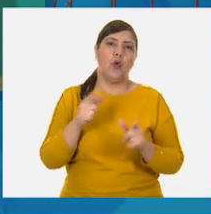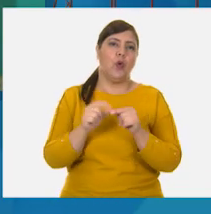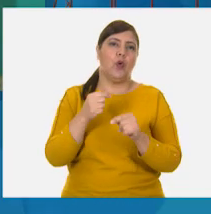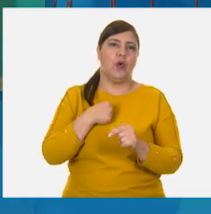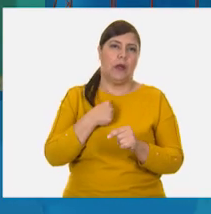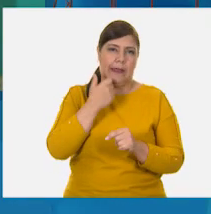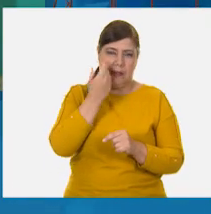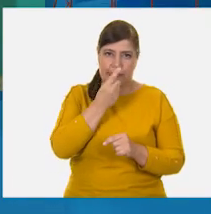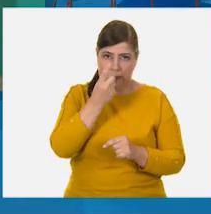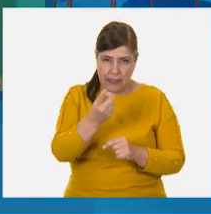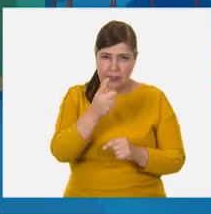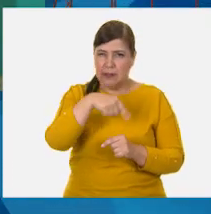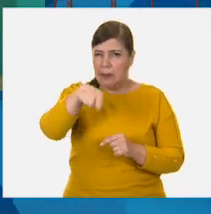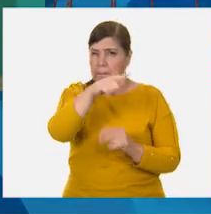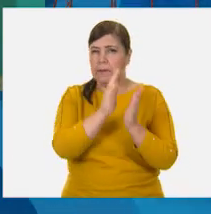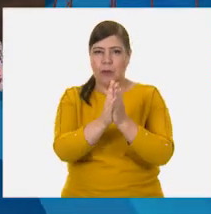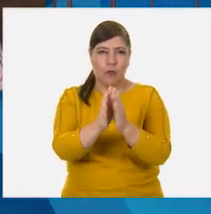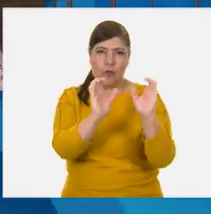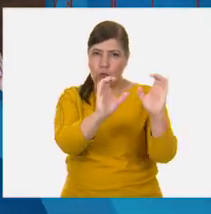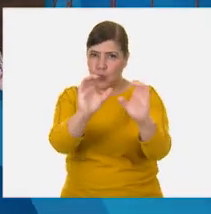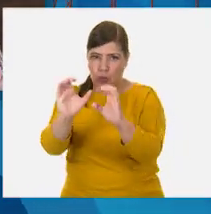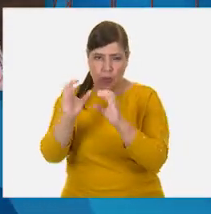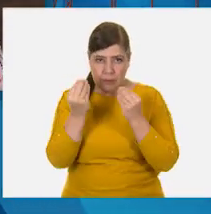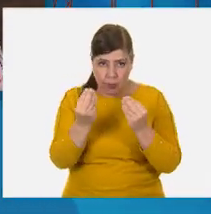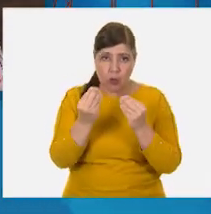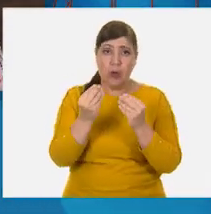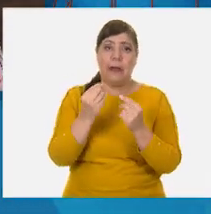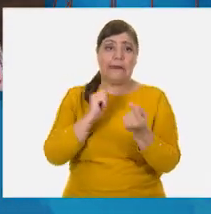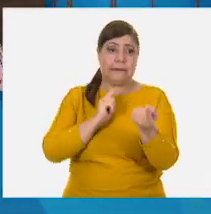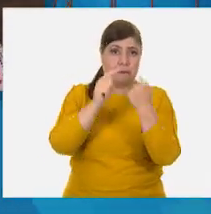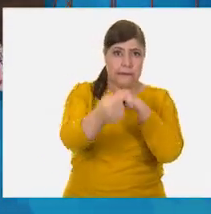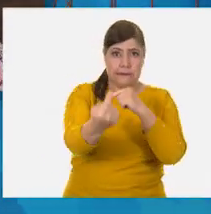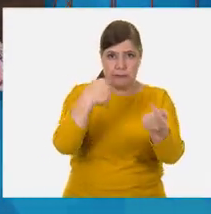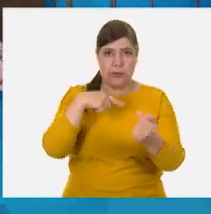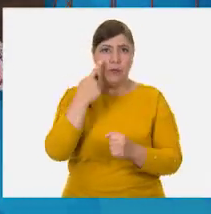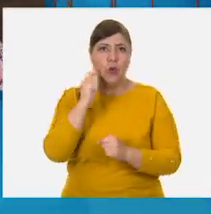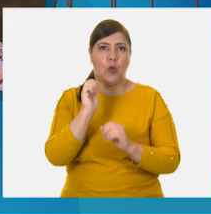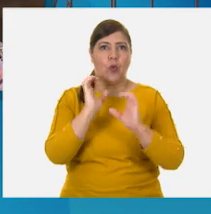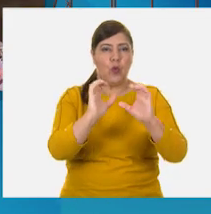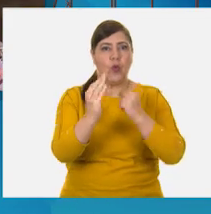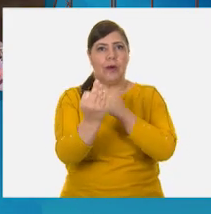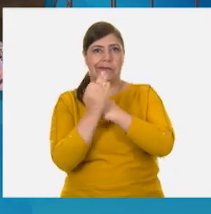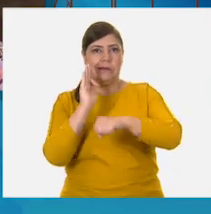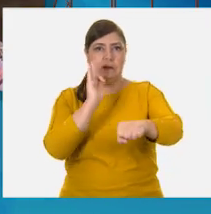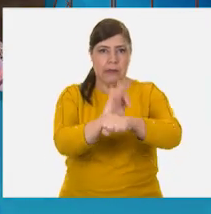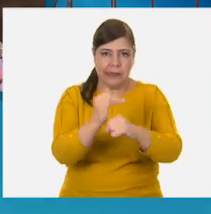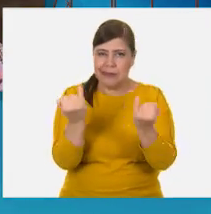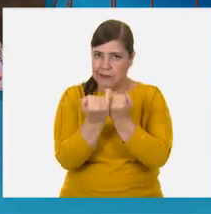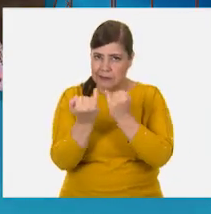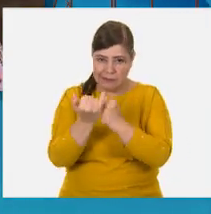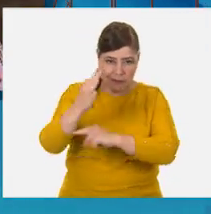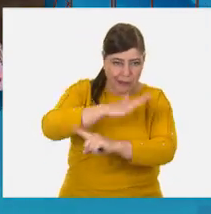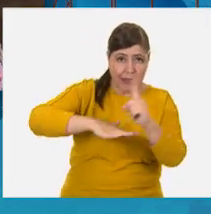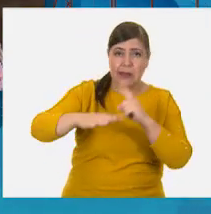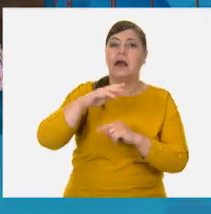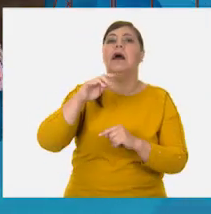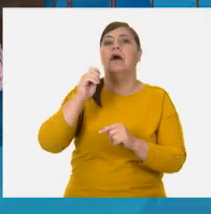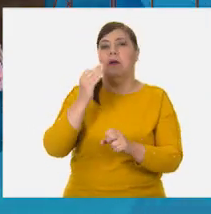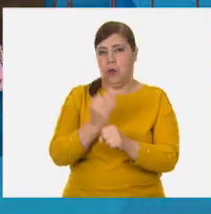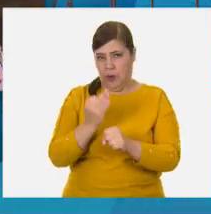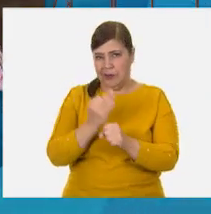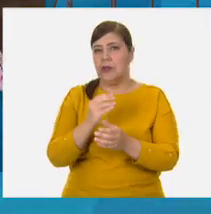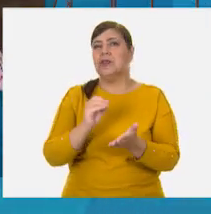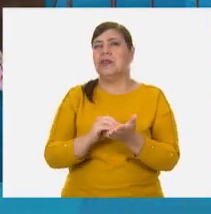decirles que se cuiden mucho, que cuidemos a los otros, a los que nos rodean, y que todavía es tiempo